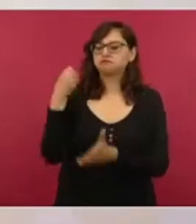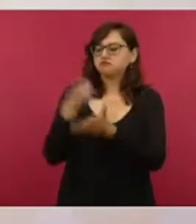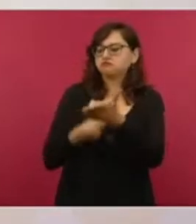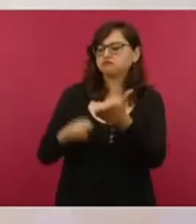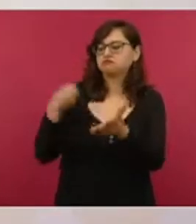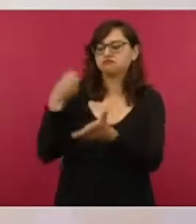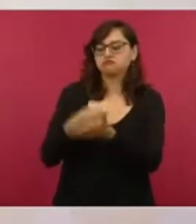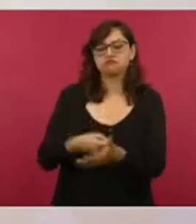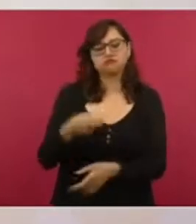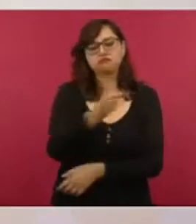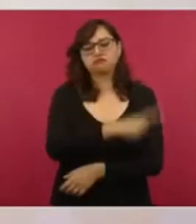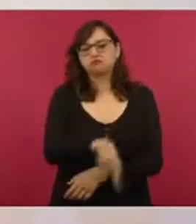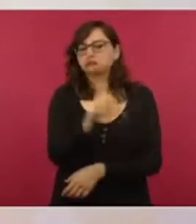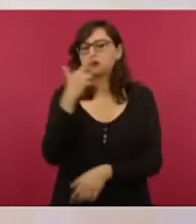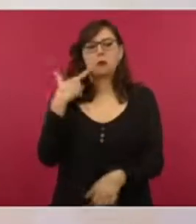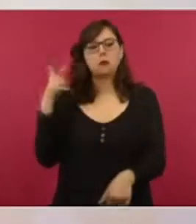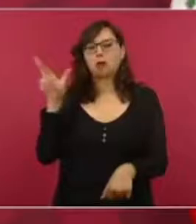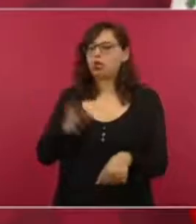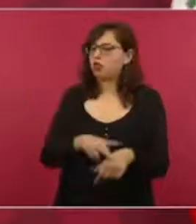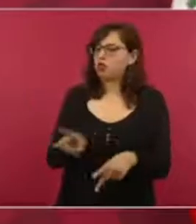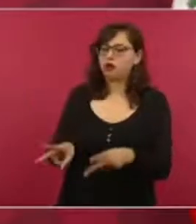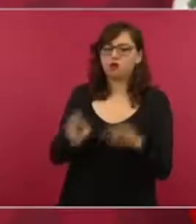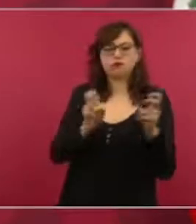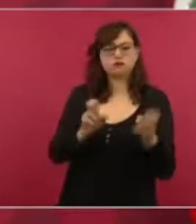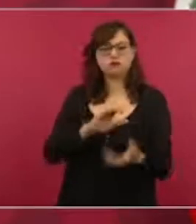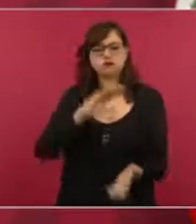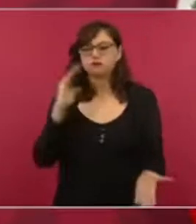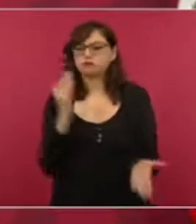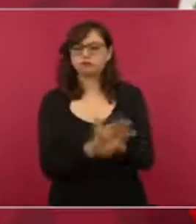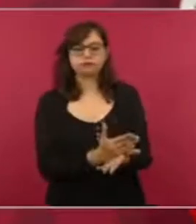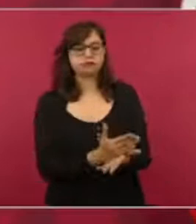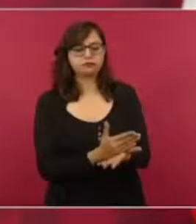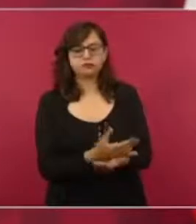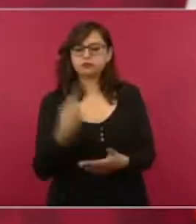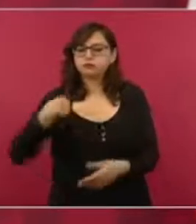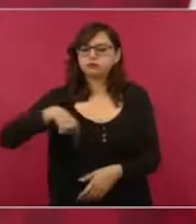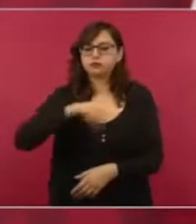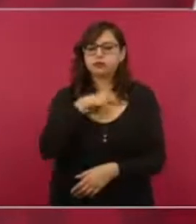estos atracos, y son robos.